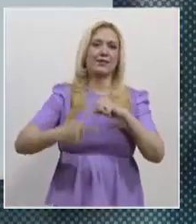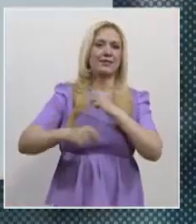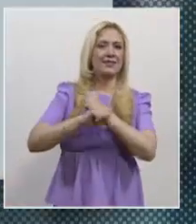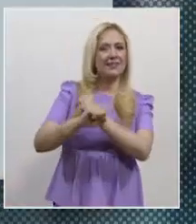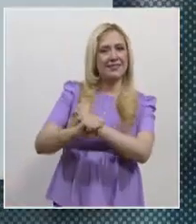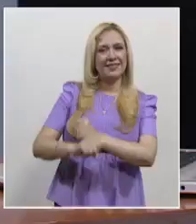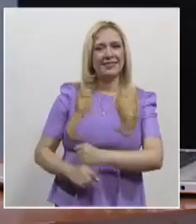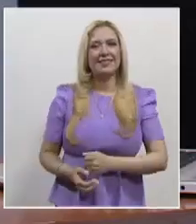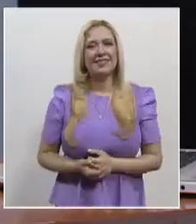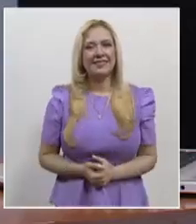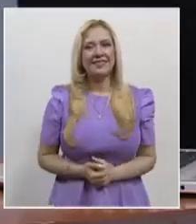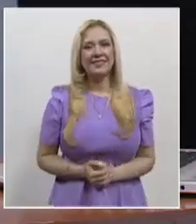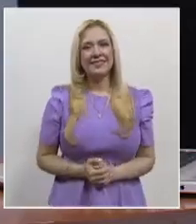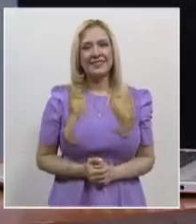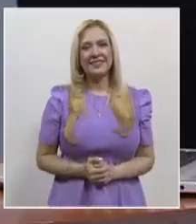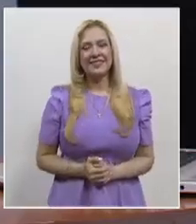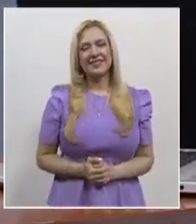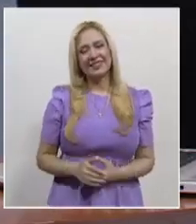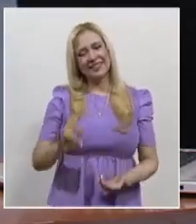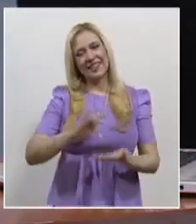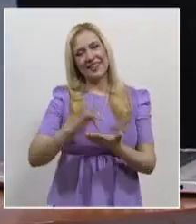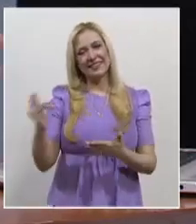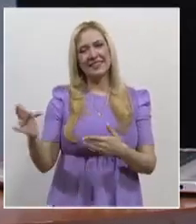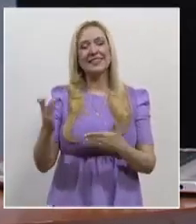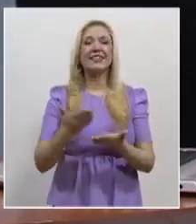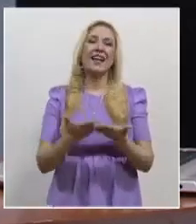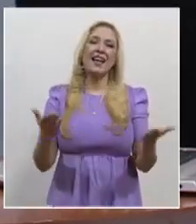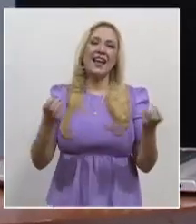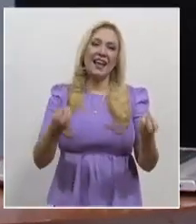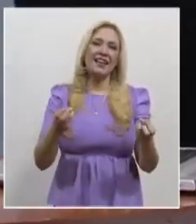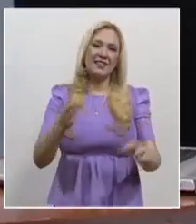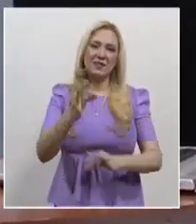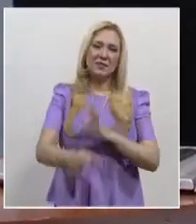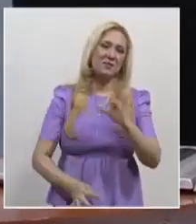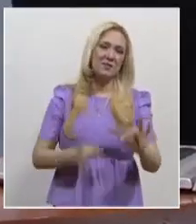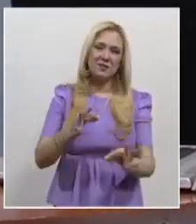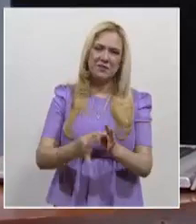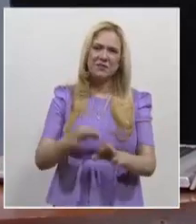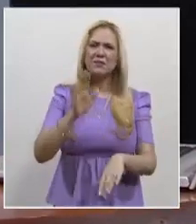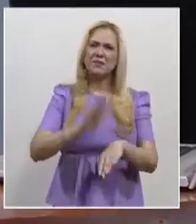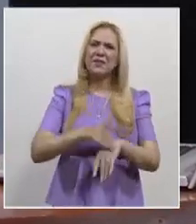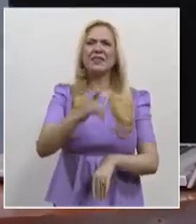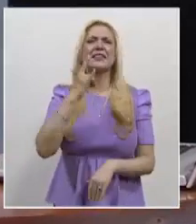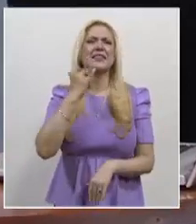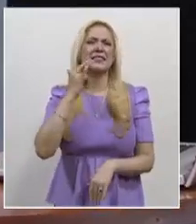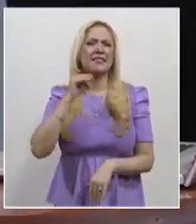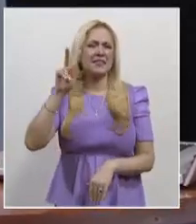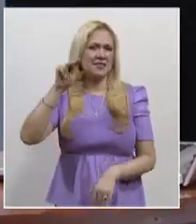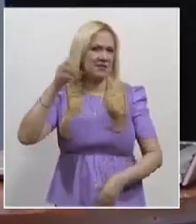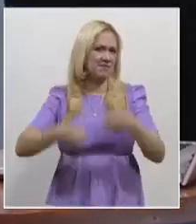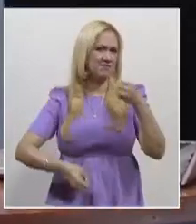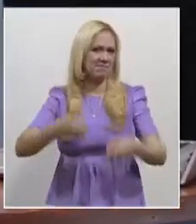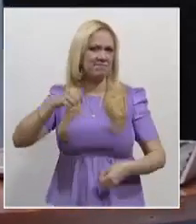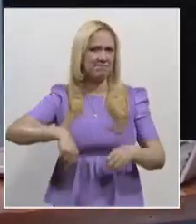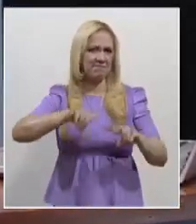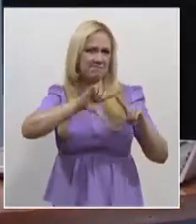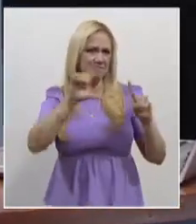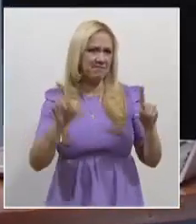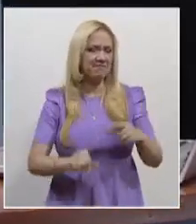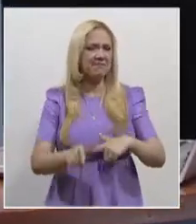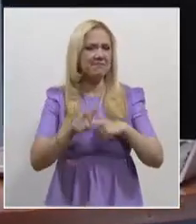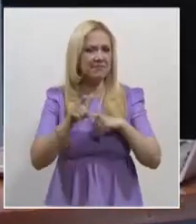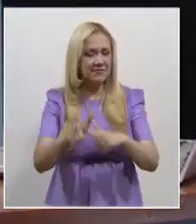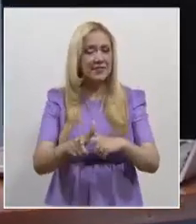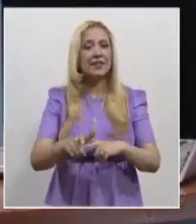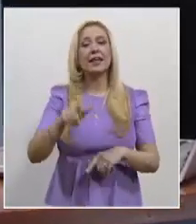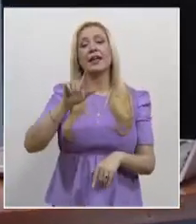Daza. Muchas gracias, Jesús. Y ya nos vamos a invitarlo a que se mantenga en la señal del canal del Poder Judicial de la Federación.